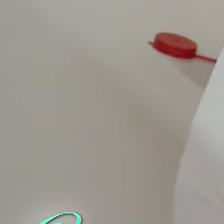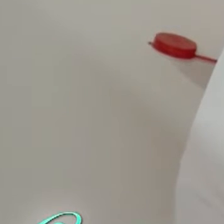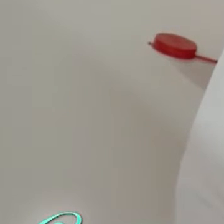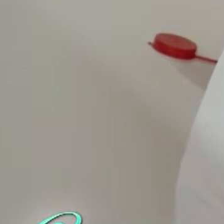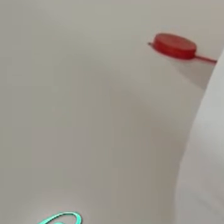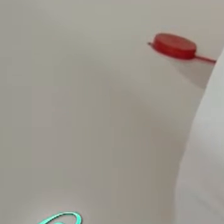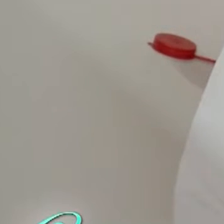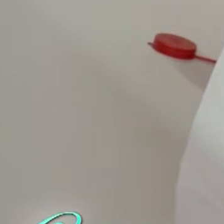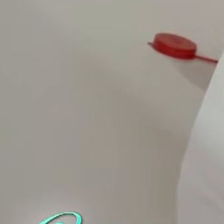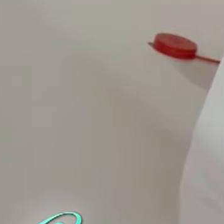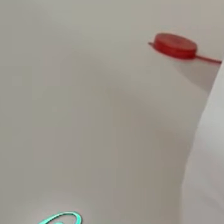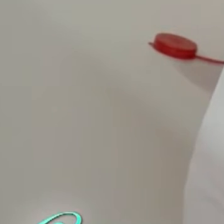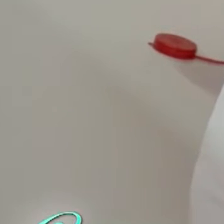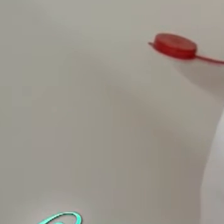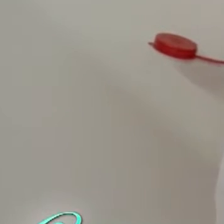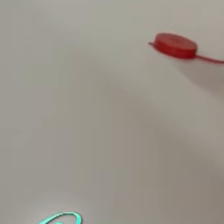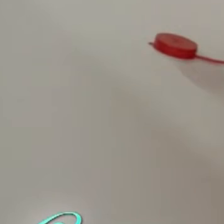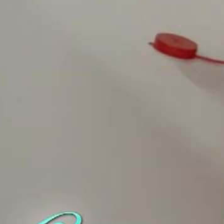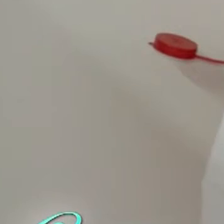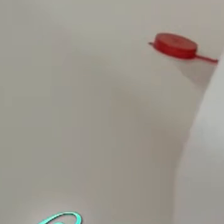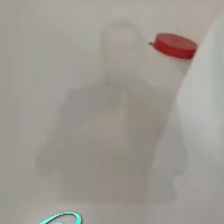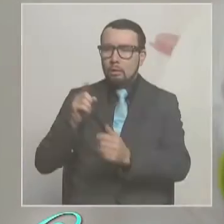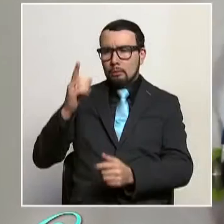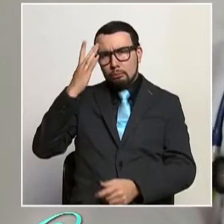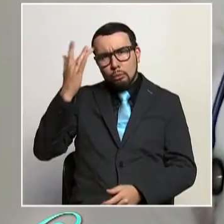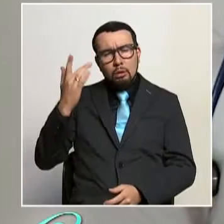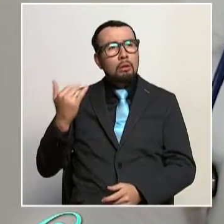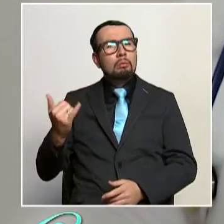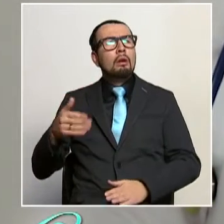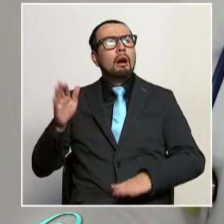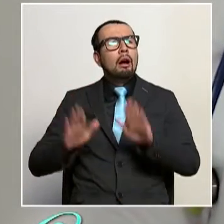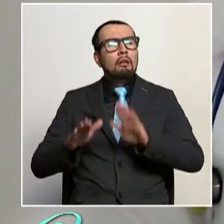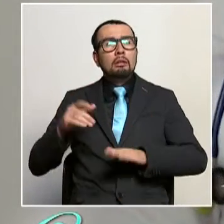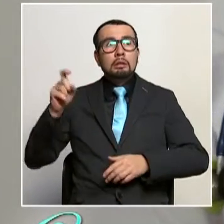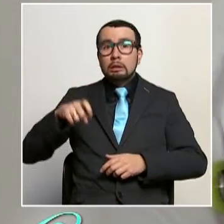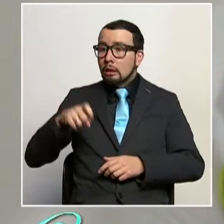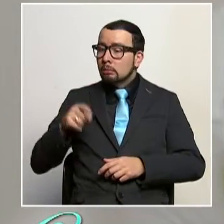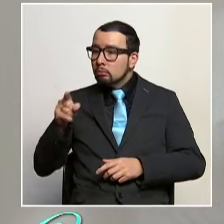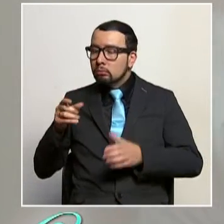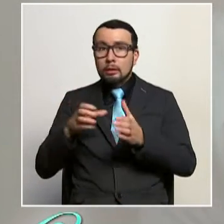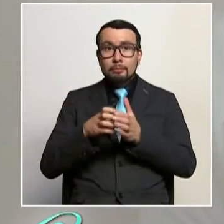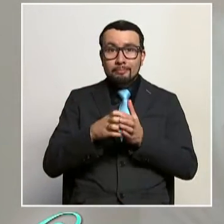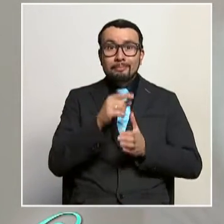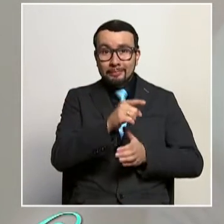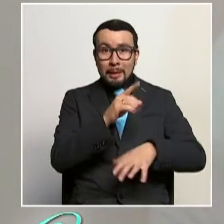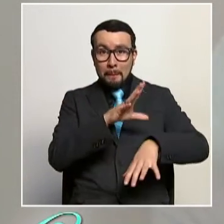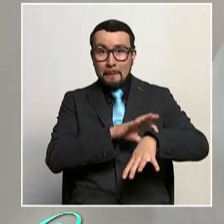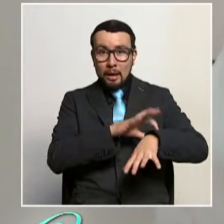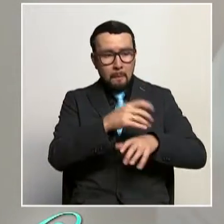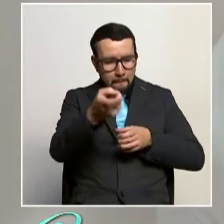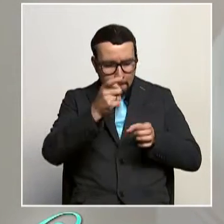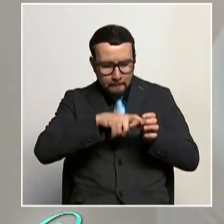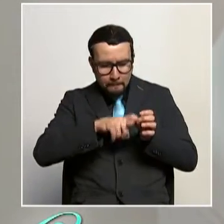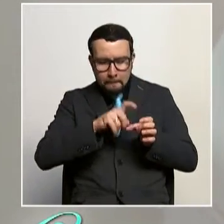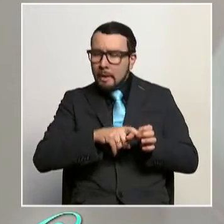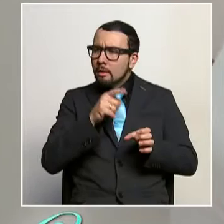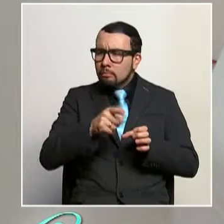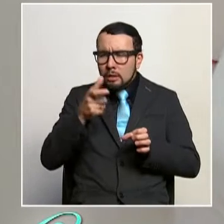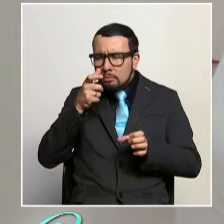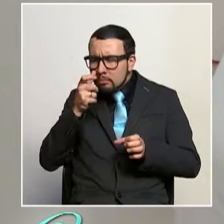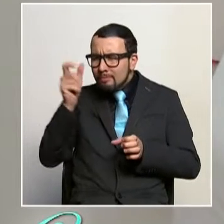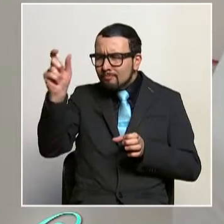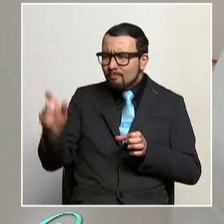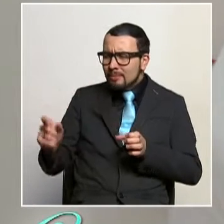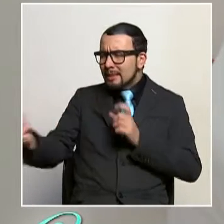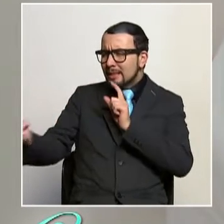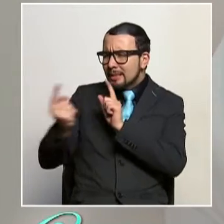y nos orientan del por qué muchas veces necesitamos de un equipo interdisciplinario para evaluar, para